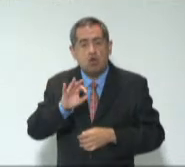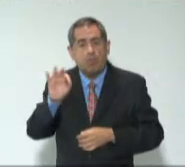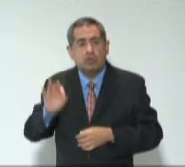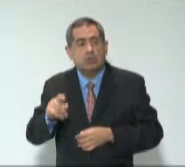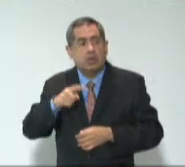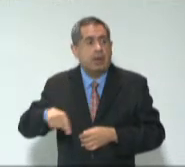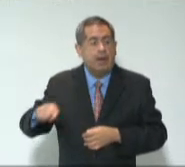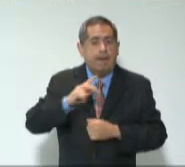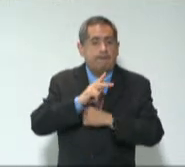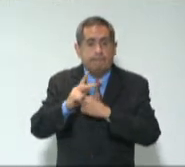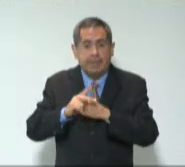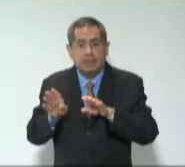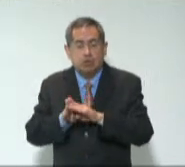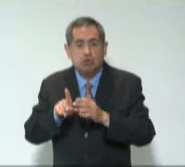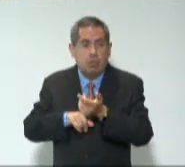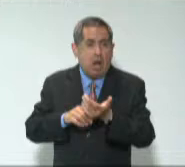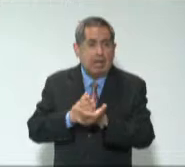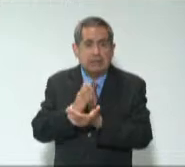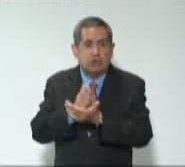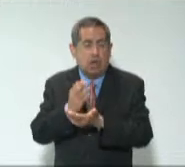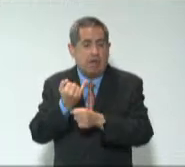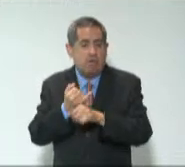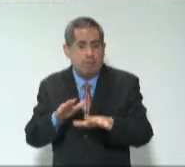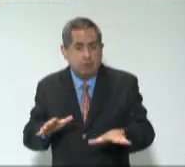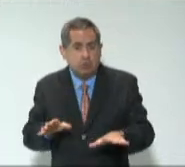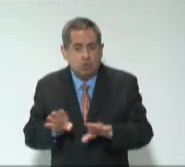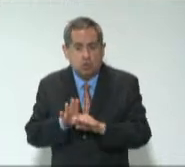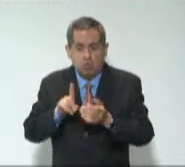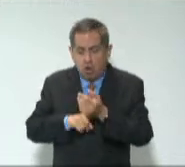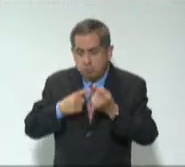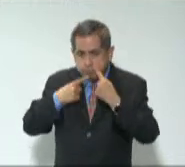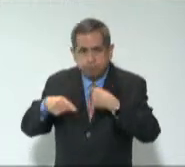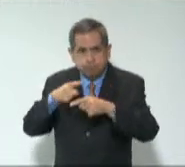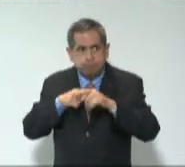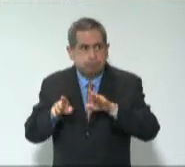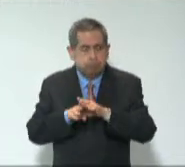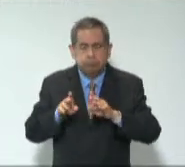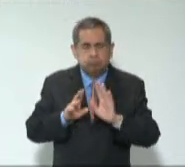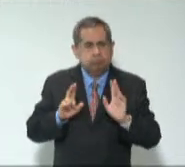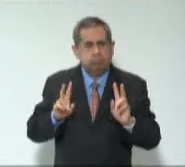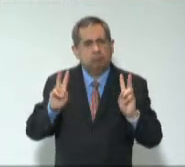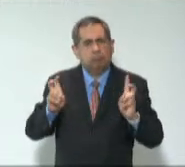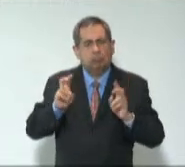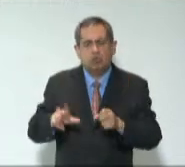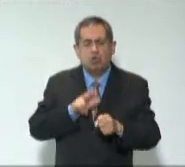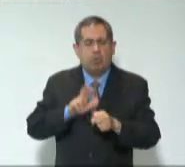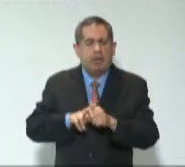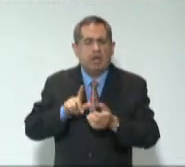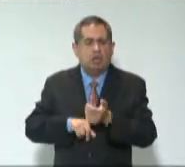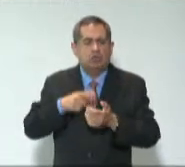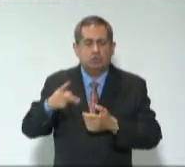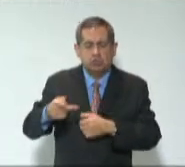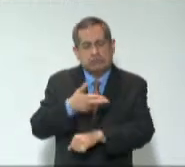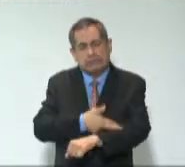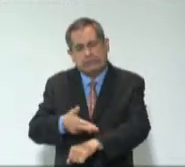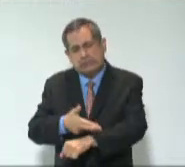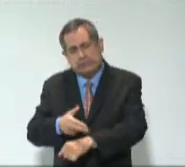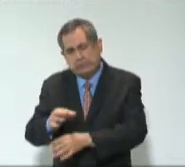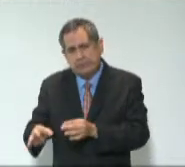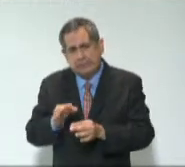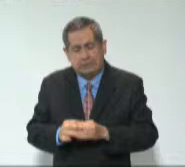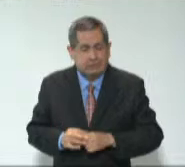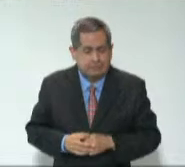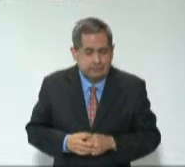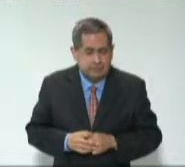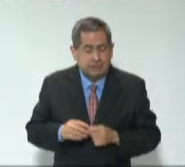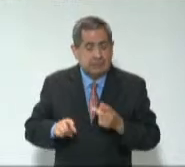países con órganos encargados de acceso a la información continuaron tramitando de manera normal sus eh solicitudes y en una